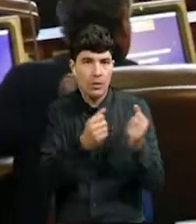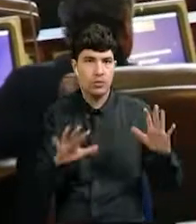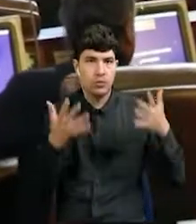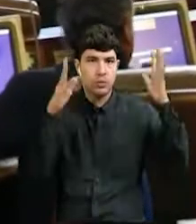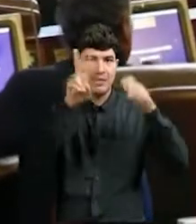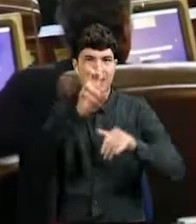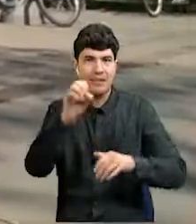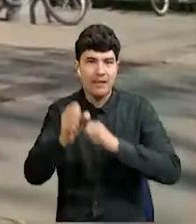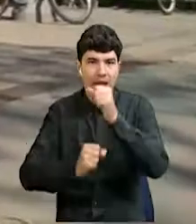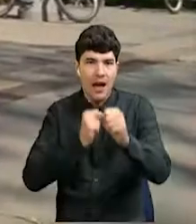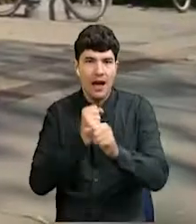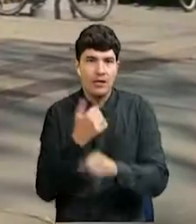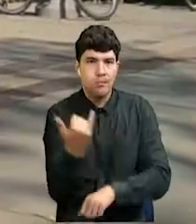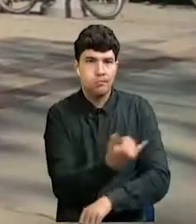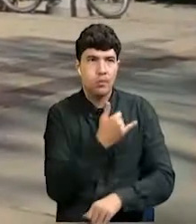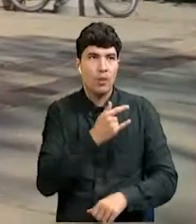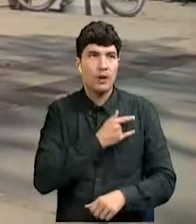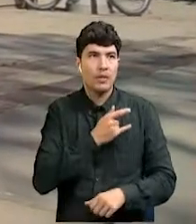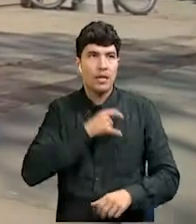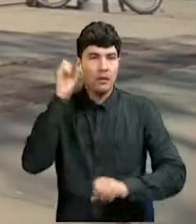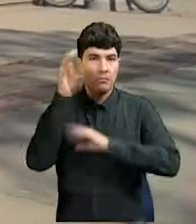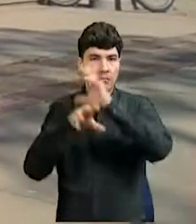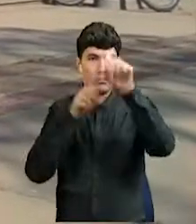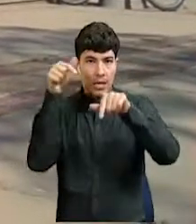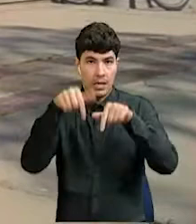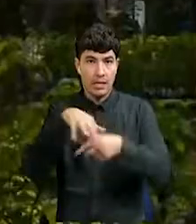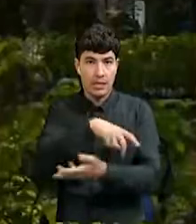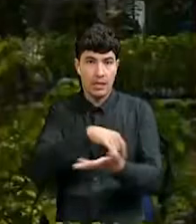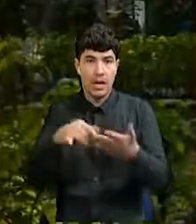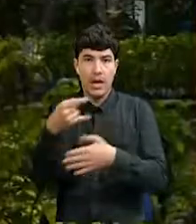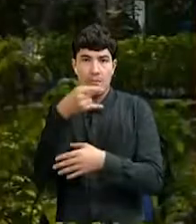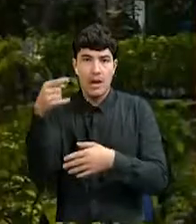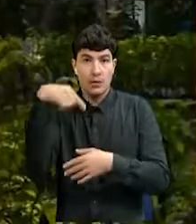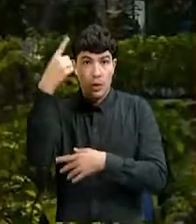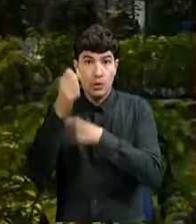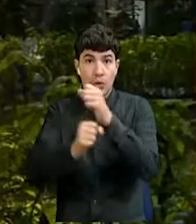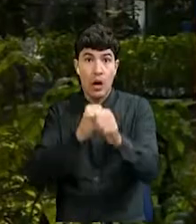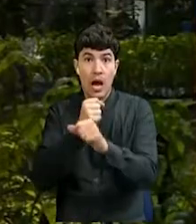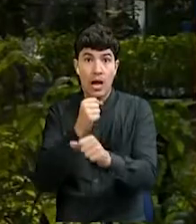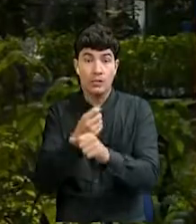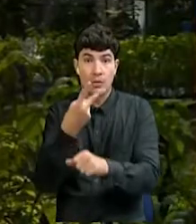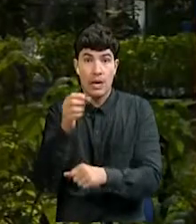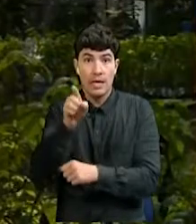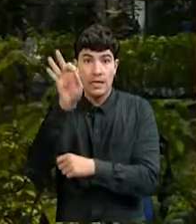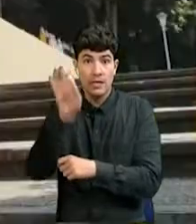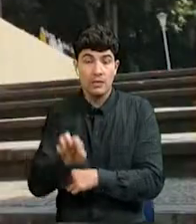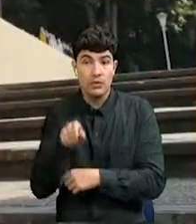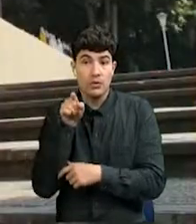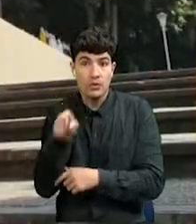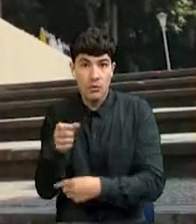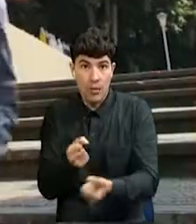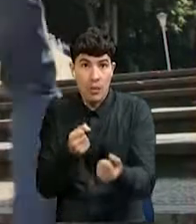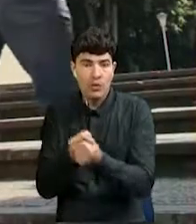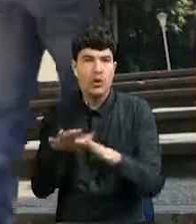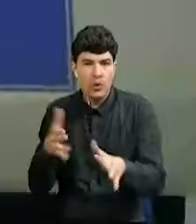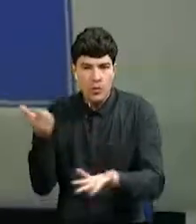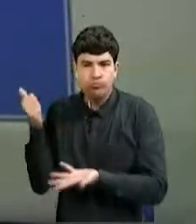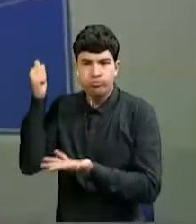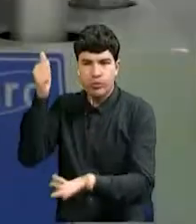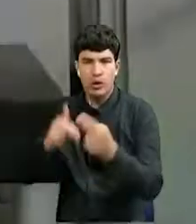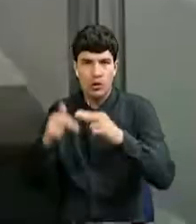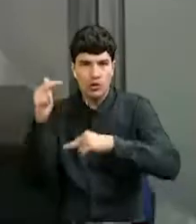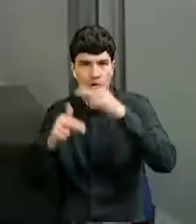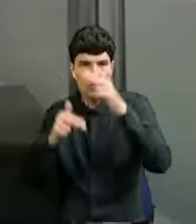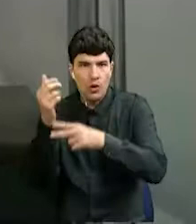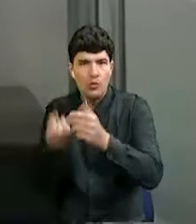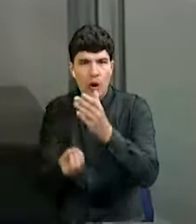los 70 años de la existencia de la Universidad Industrial de Santander en marzo de 2018 y en su homenaje se autorice financiar proyectos de infraestructura,